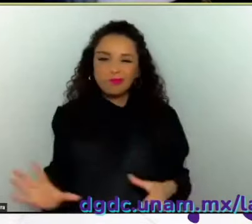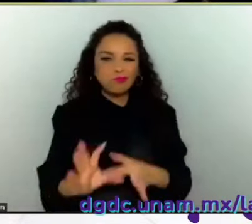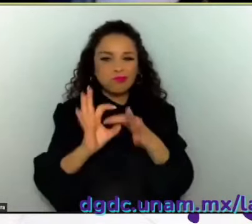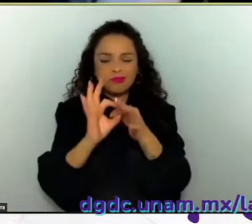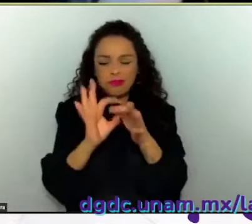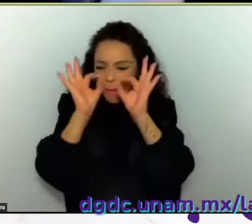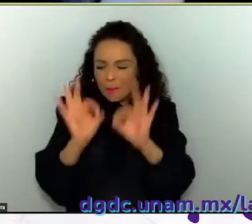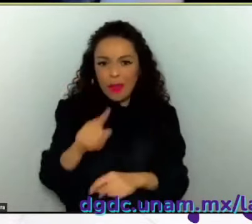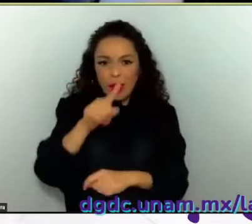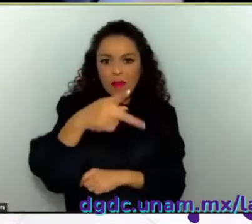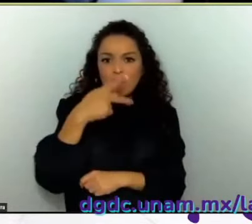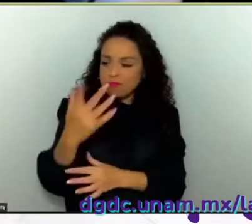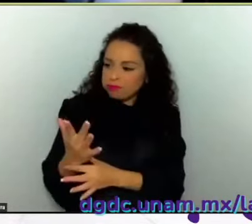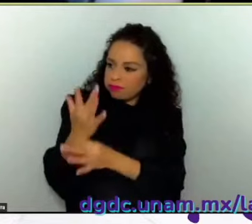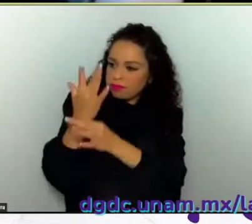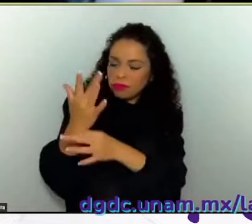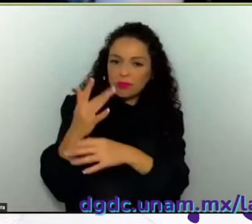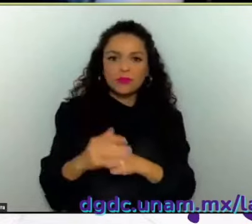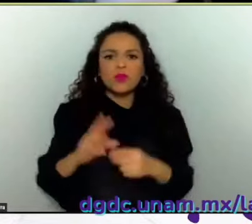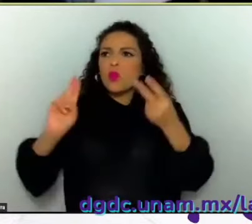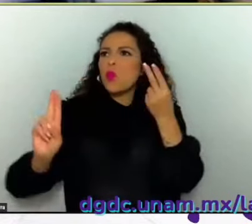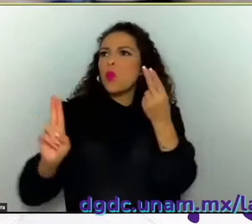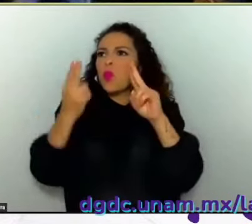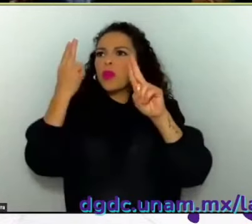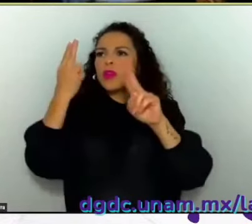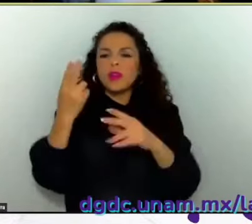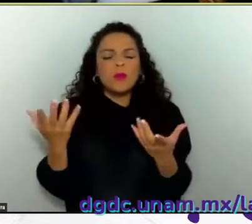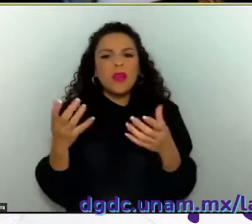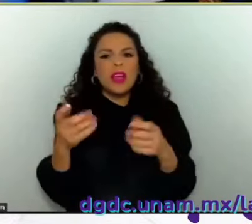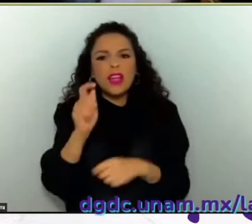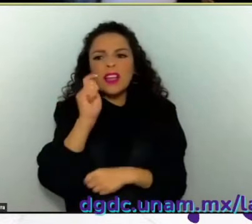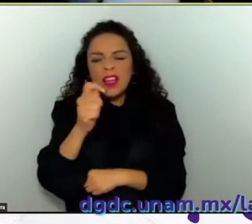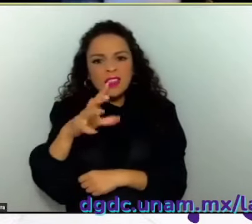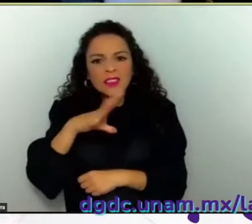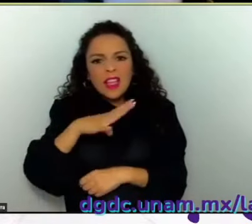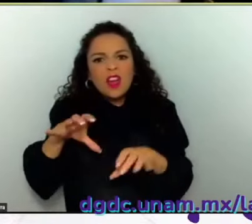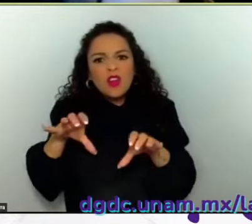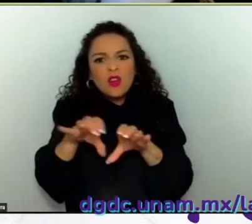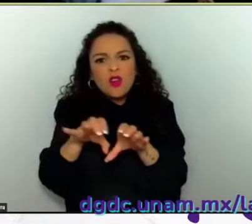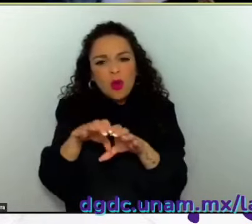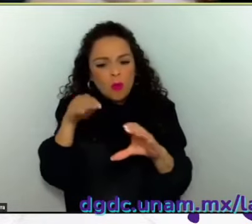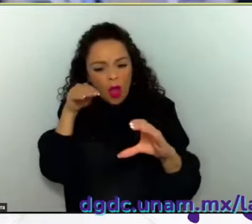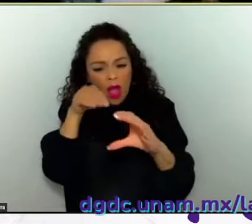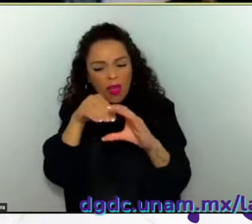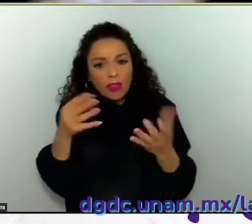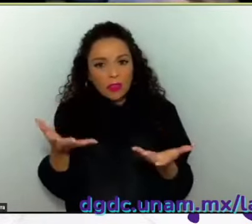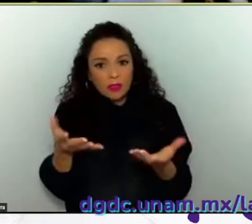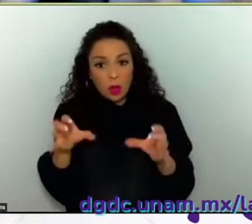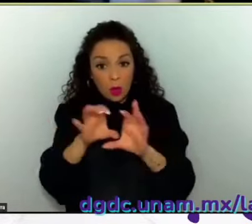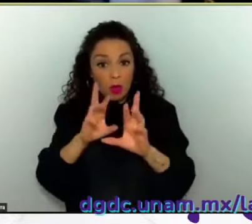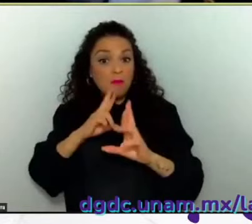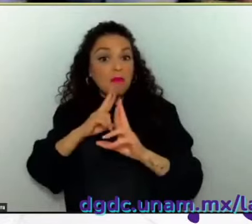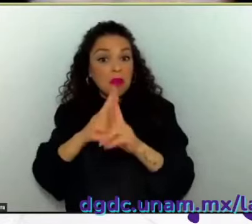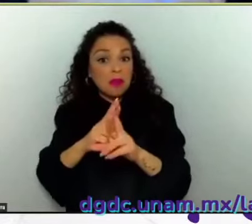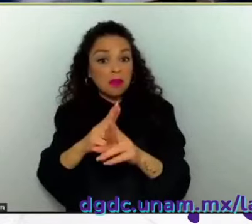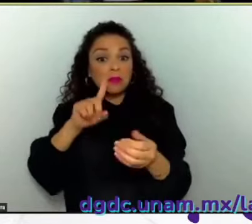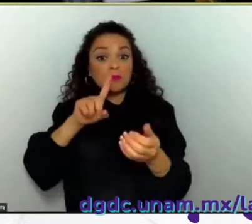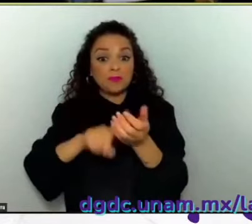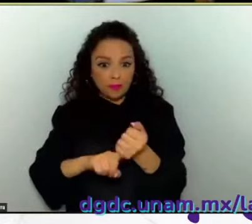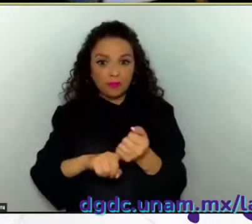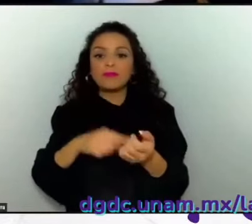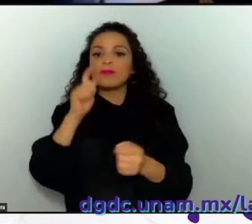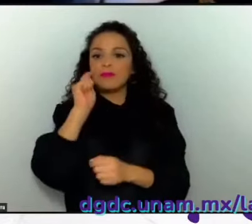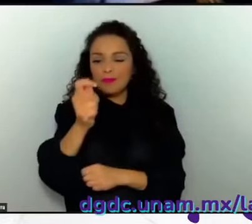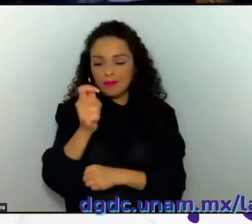¿de qué está hecho el universo? Y creo que no podemos responder esa pregunta sin hablar de la materia oscura, ¿no? Es muy buena